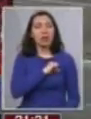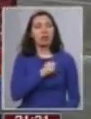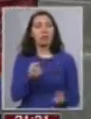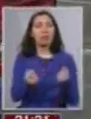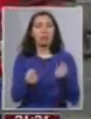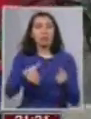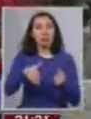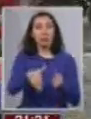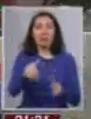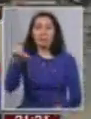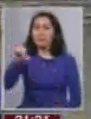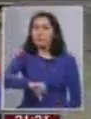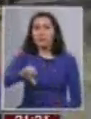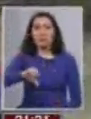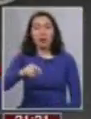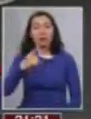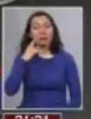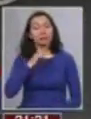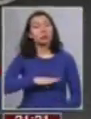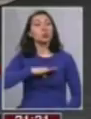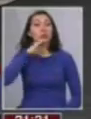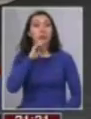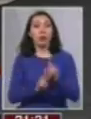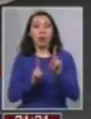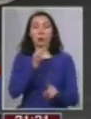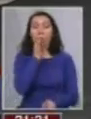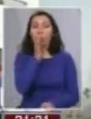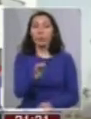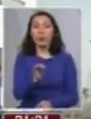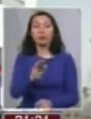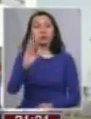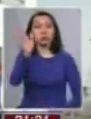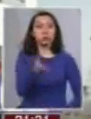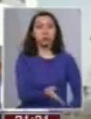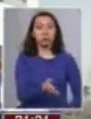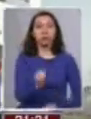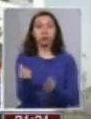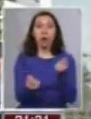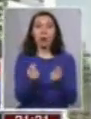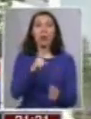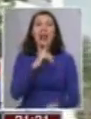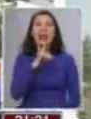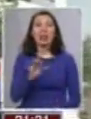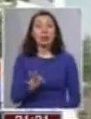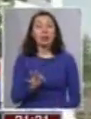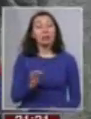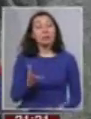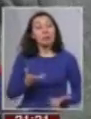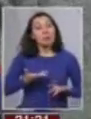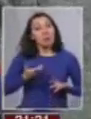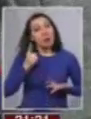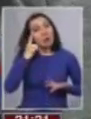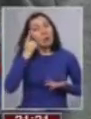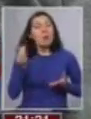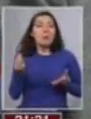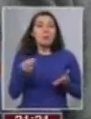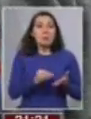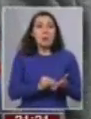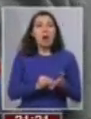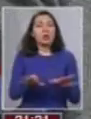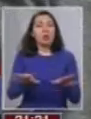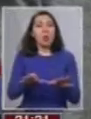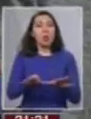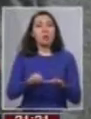mal evaluado. Razón suficiente, dicen algunos, para que la restricción a catalíticos se convierta en un incentivo para el aumento